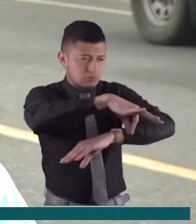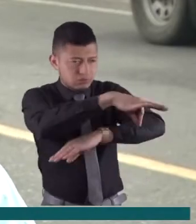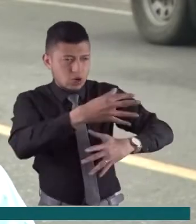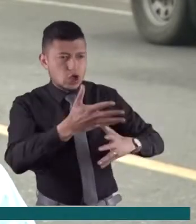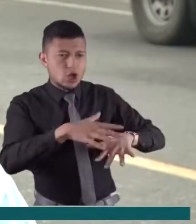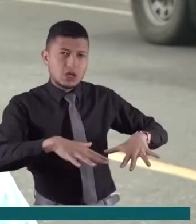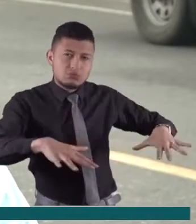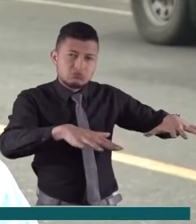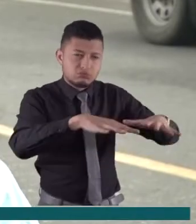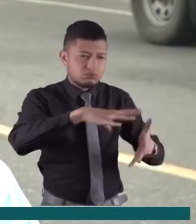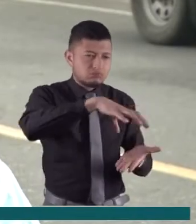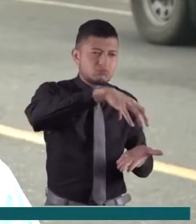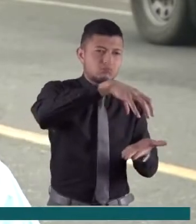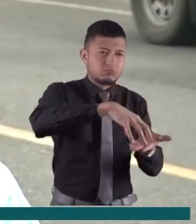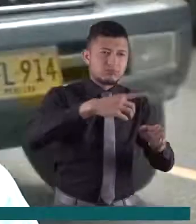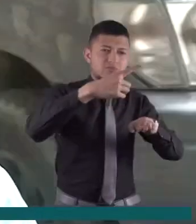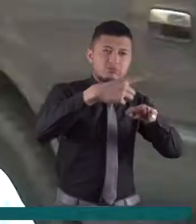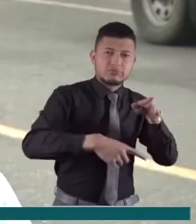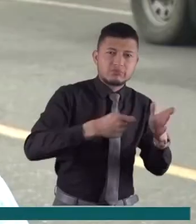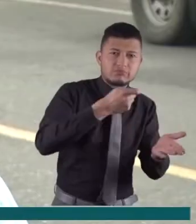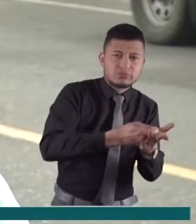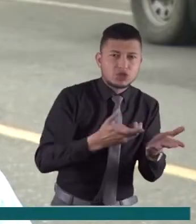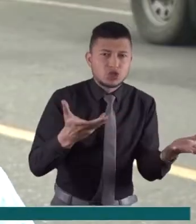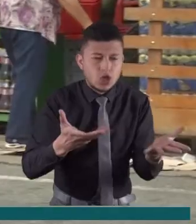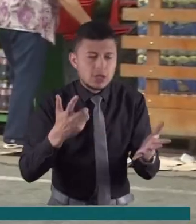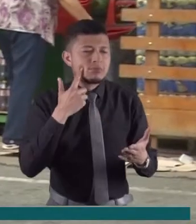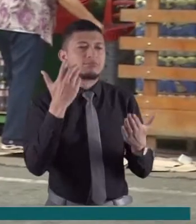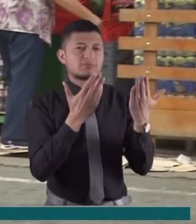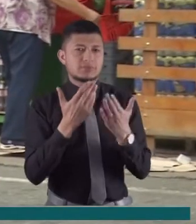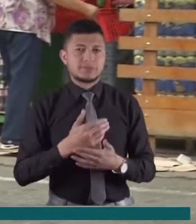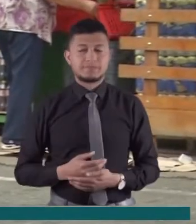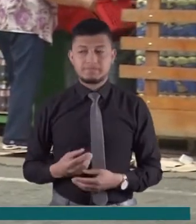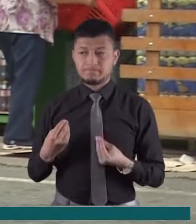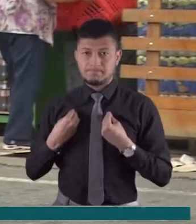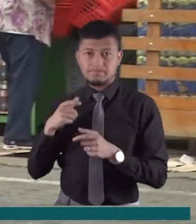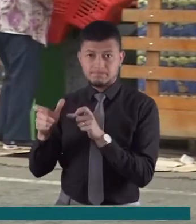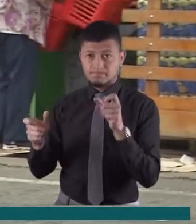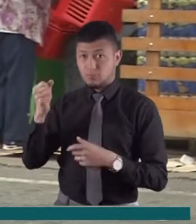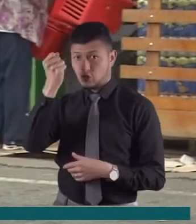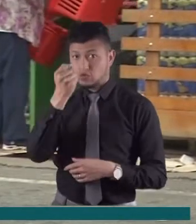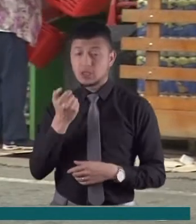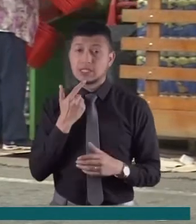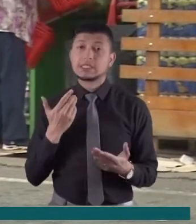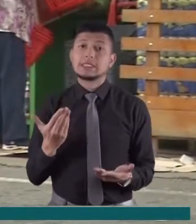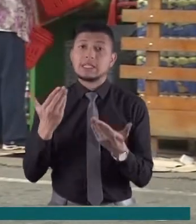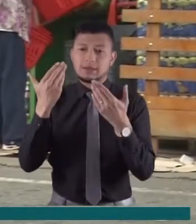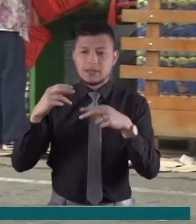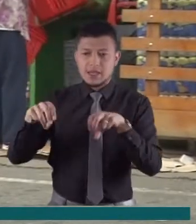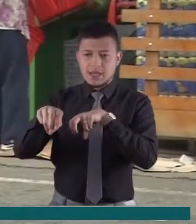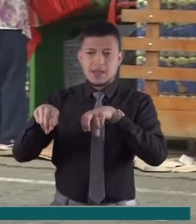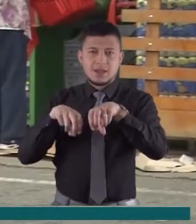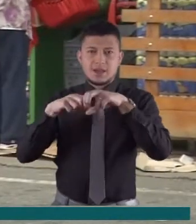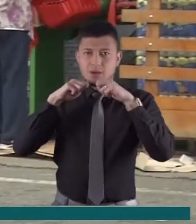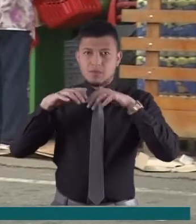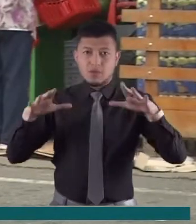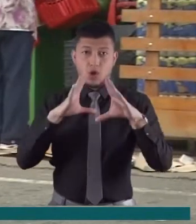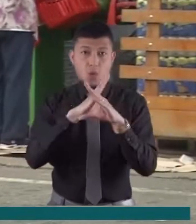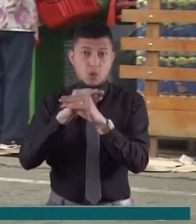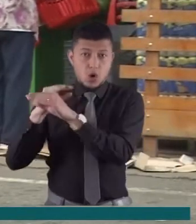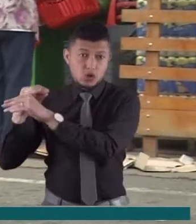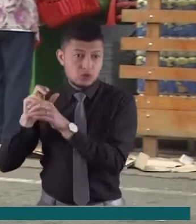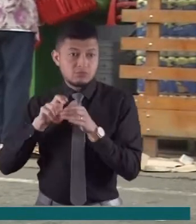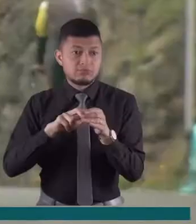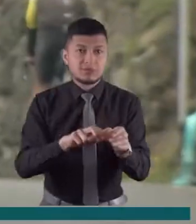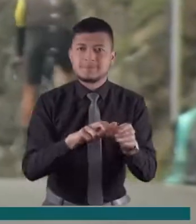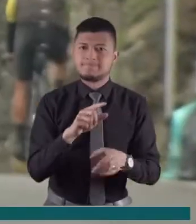el punto de la caseta los chinos consideran que esto también los beneficiará ya que el transporte público no funciona en la